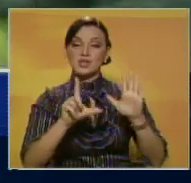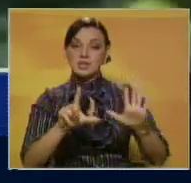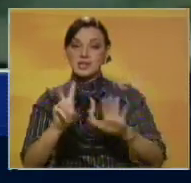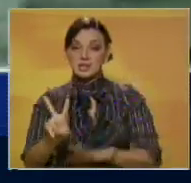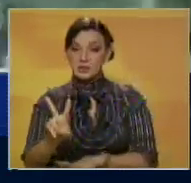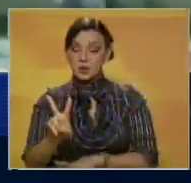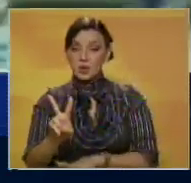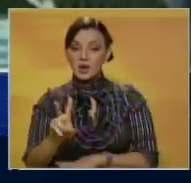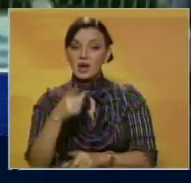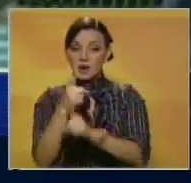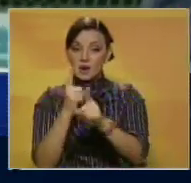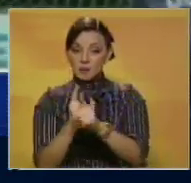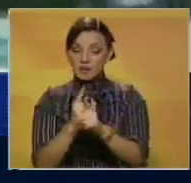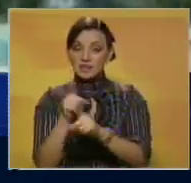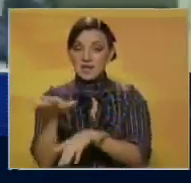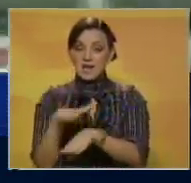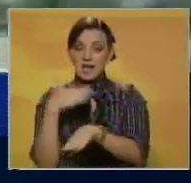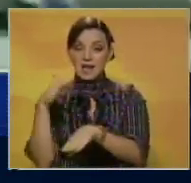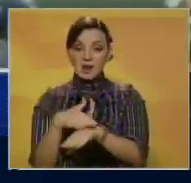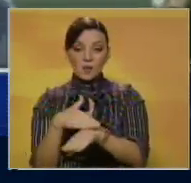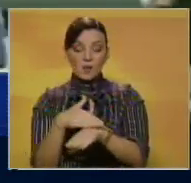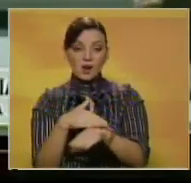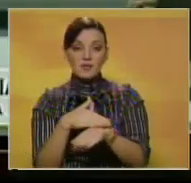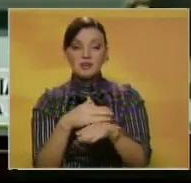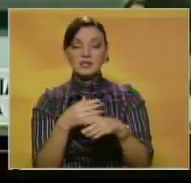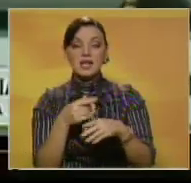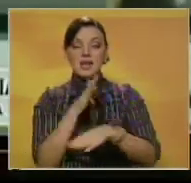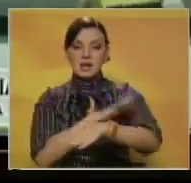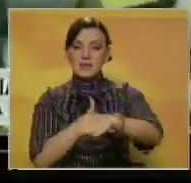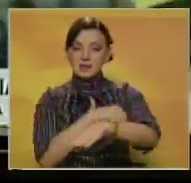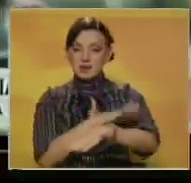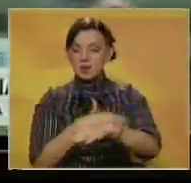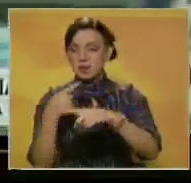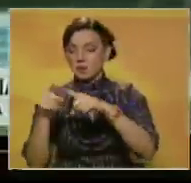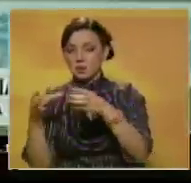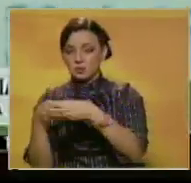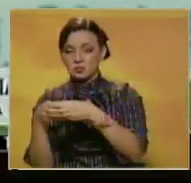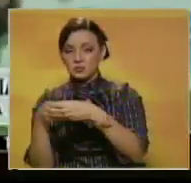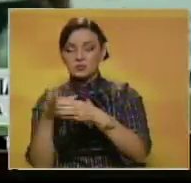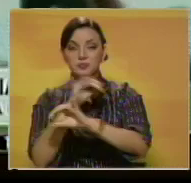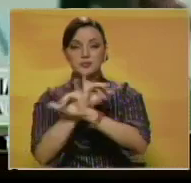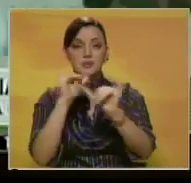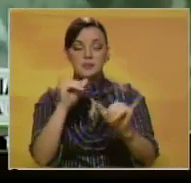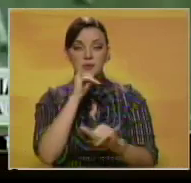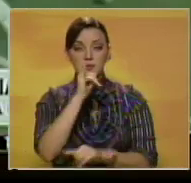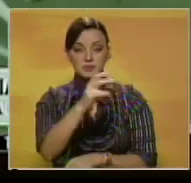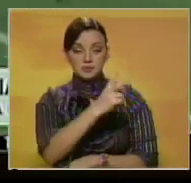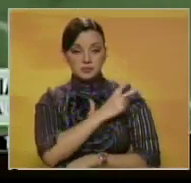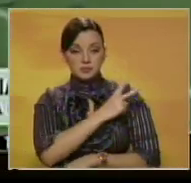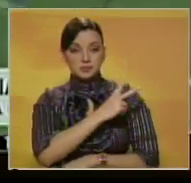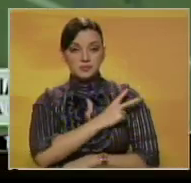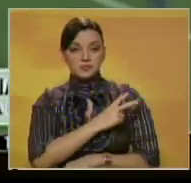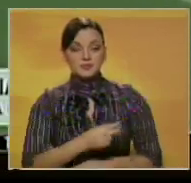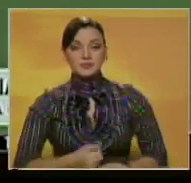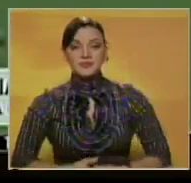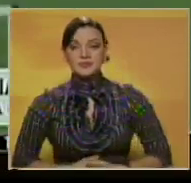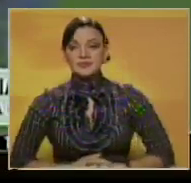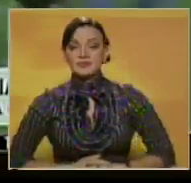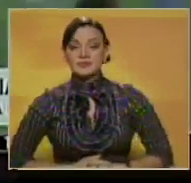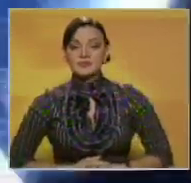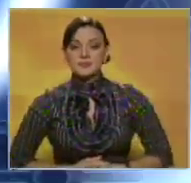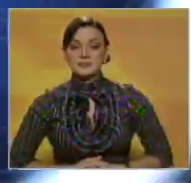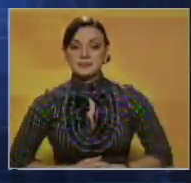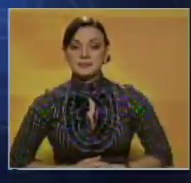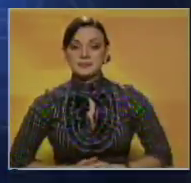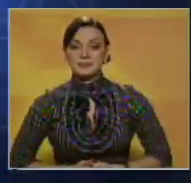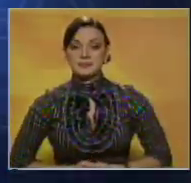saldrá del encuentro este jueves entre Guangzhou y Barcelona. En deportes, Tony Cittadino, Noticiero Venevisión.